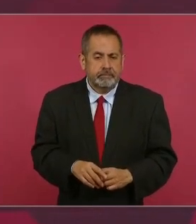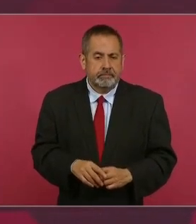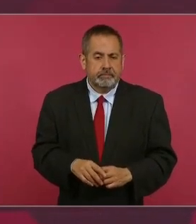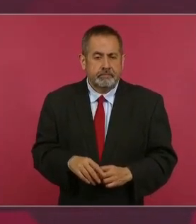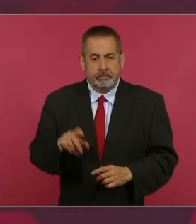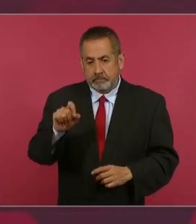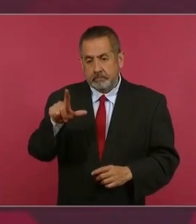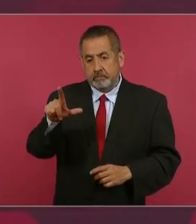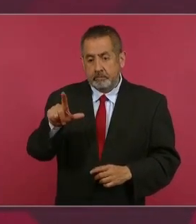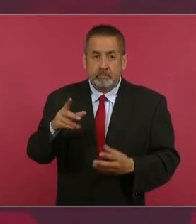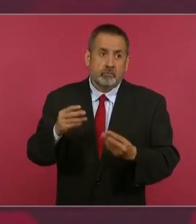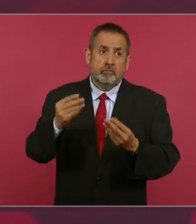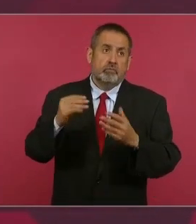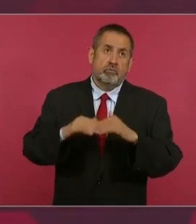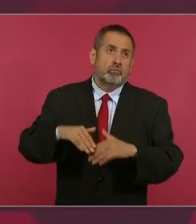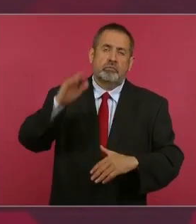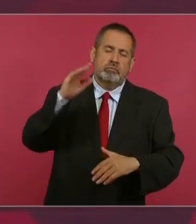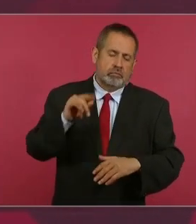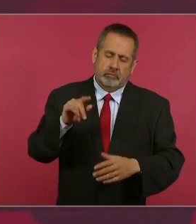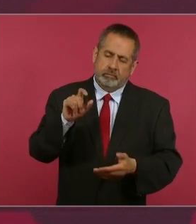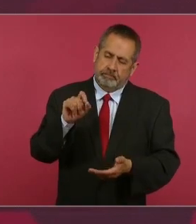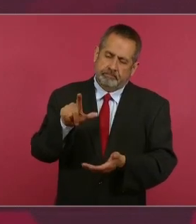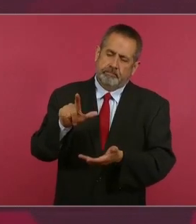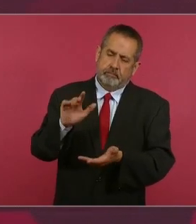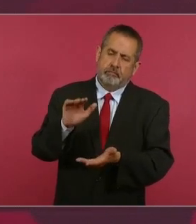no fueron tantos.